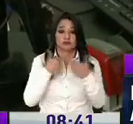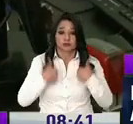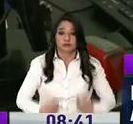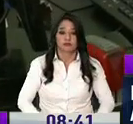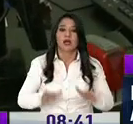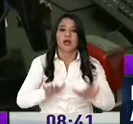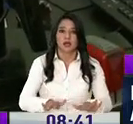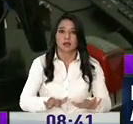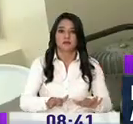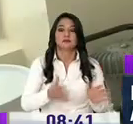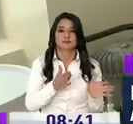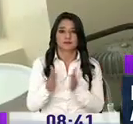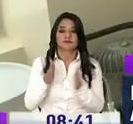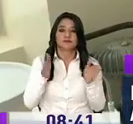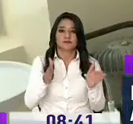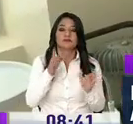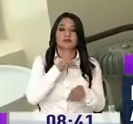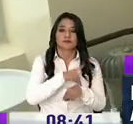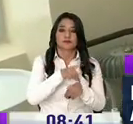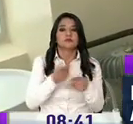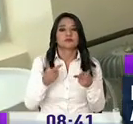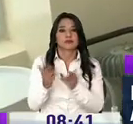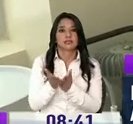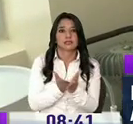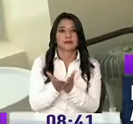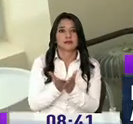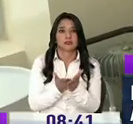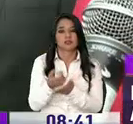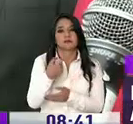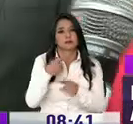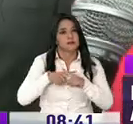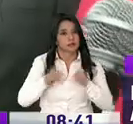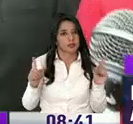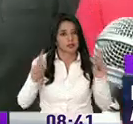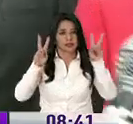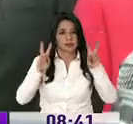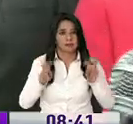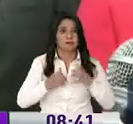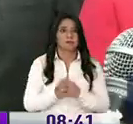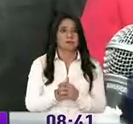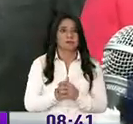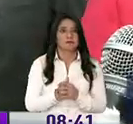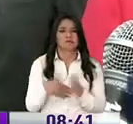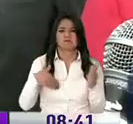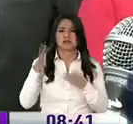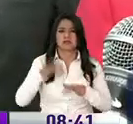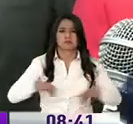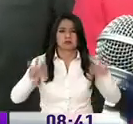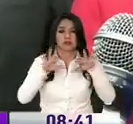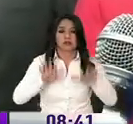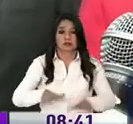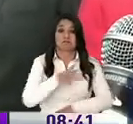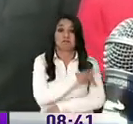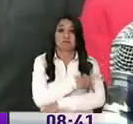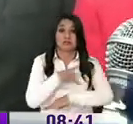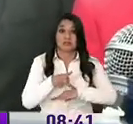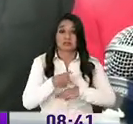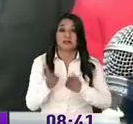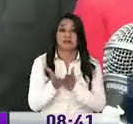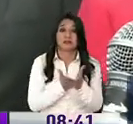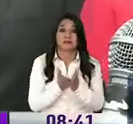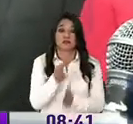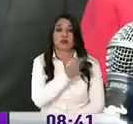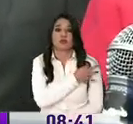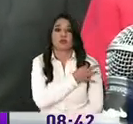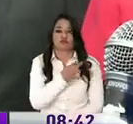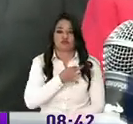se efectúan en el sitio, además del servicio de medicina alternativa. Uno de los temas más exitosos que tiene Pichincha Humana es, por ejemplo, el servicio de